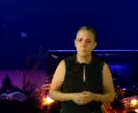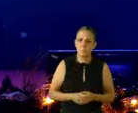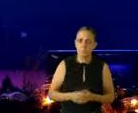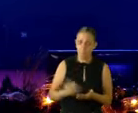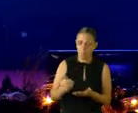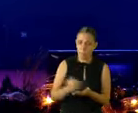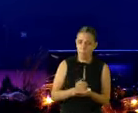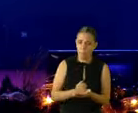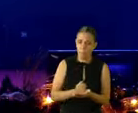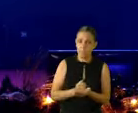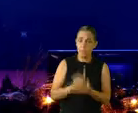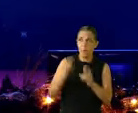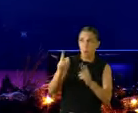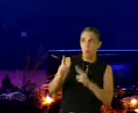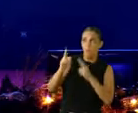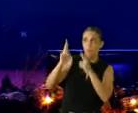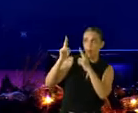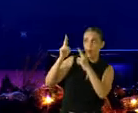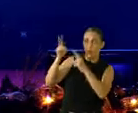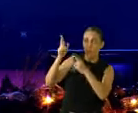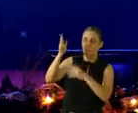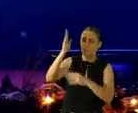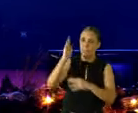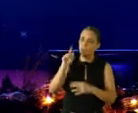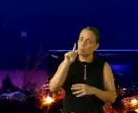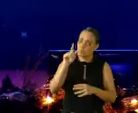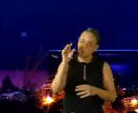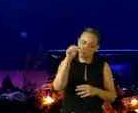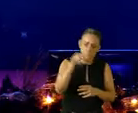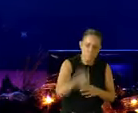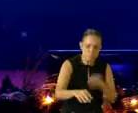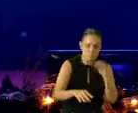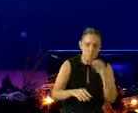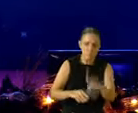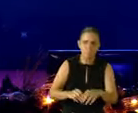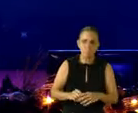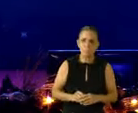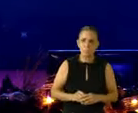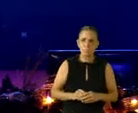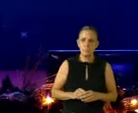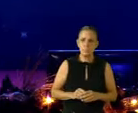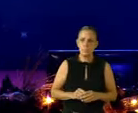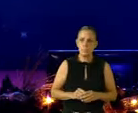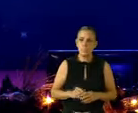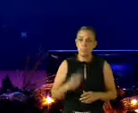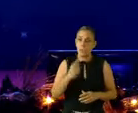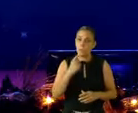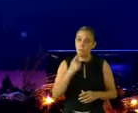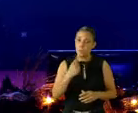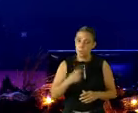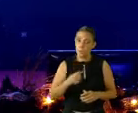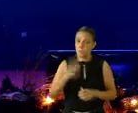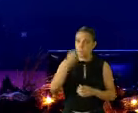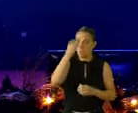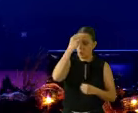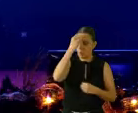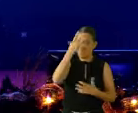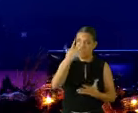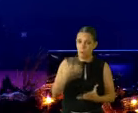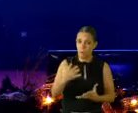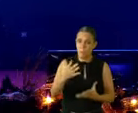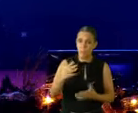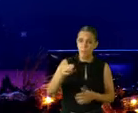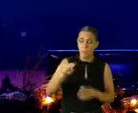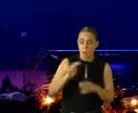honrar a Dios, usted la deposita. Nos informan que Mefiboset estuvo en centro médico, impactaron